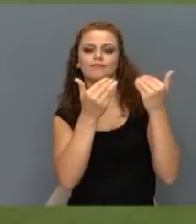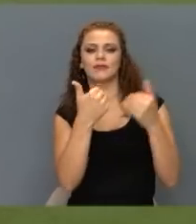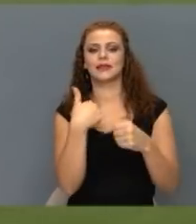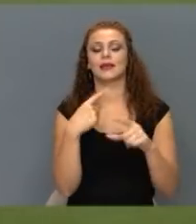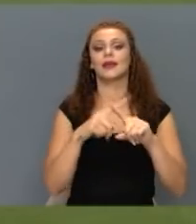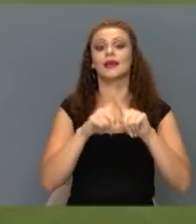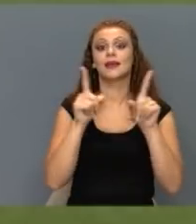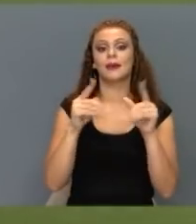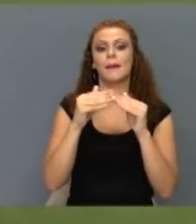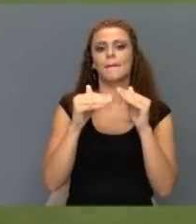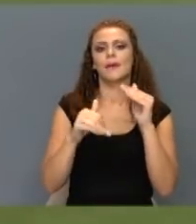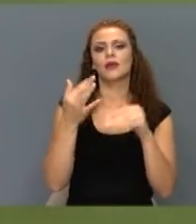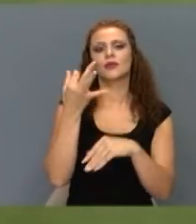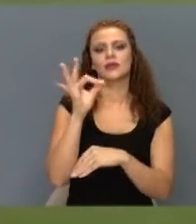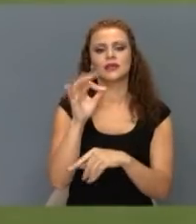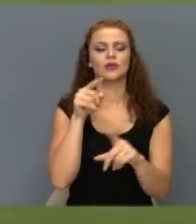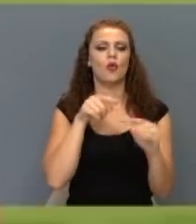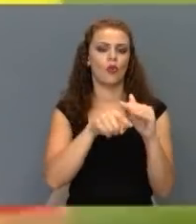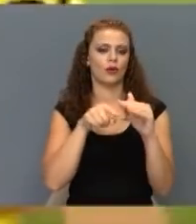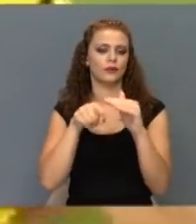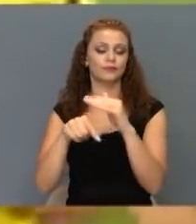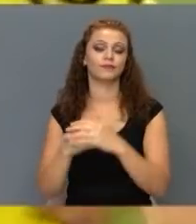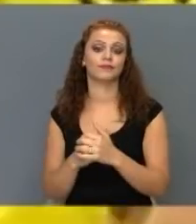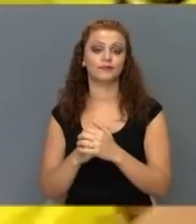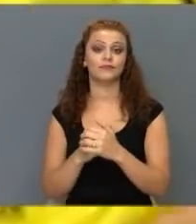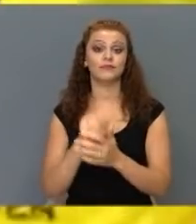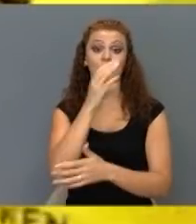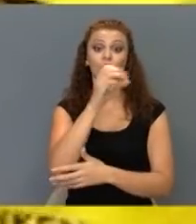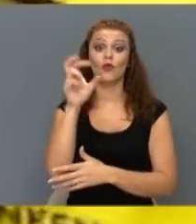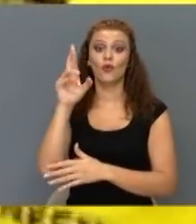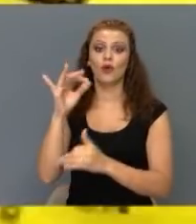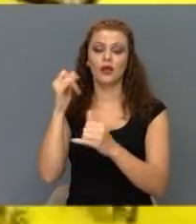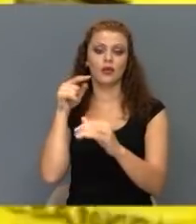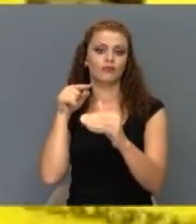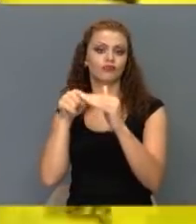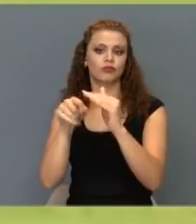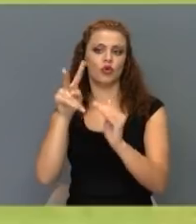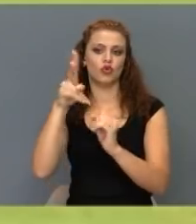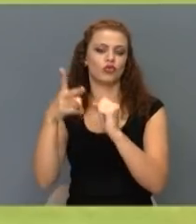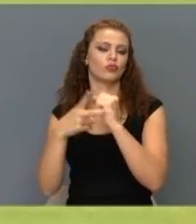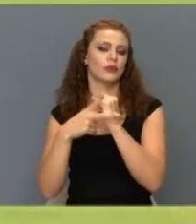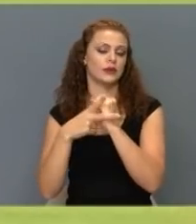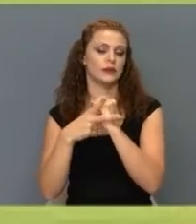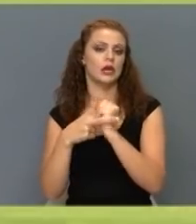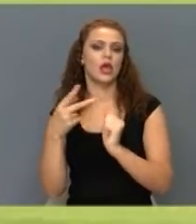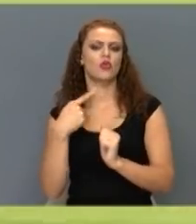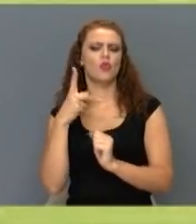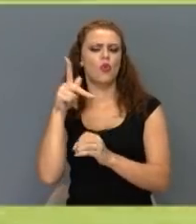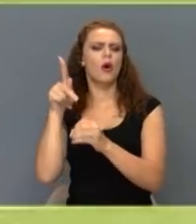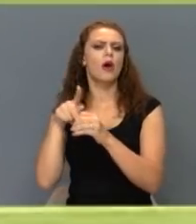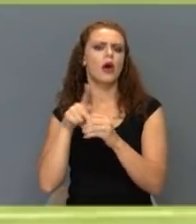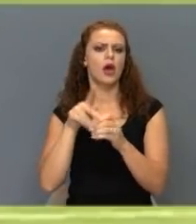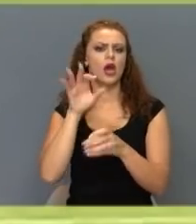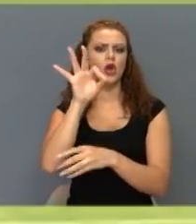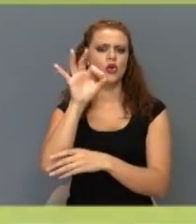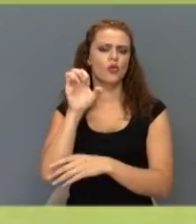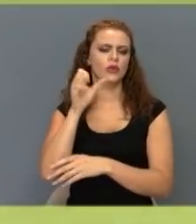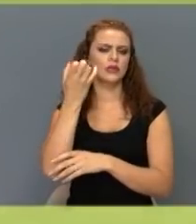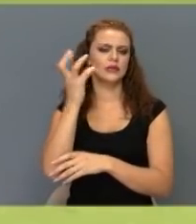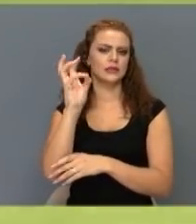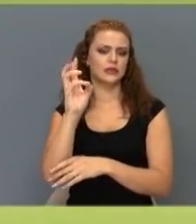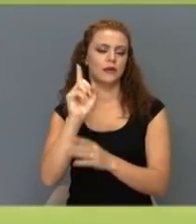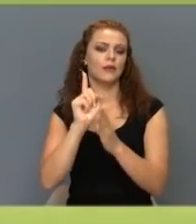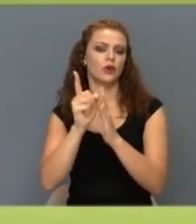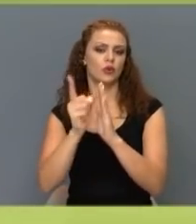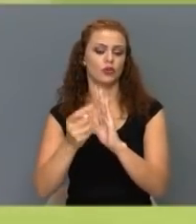una diferencia de menos 19 anotaciones el costarricense logró anotar en dos ocasiones tuvo una participación de 900 16